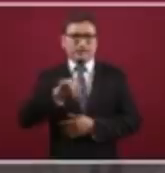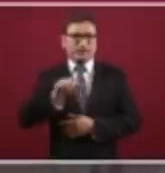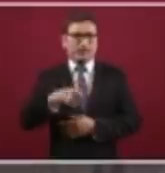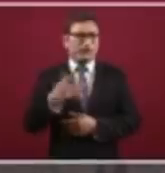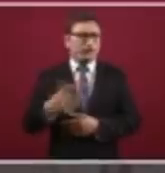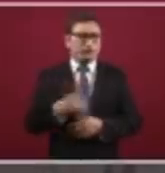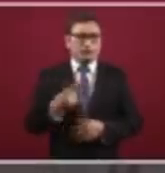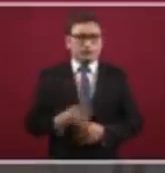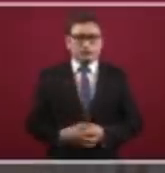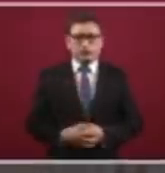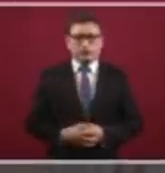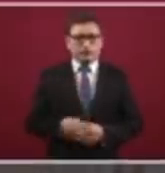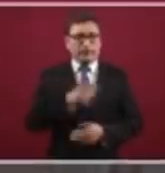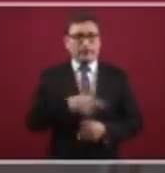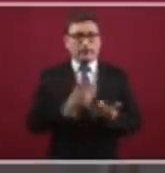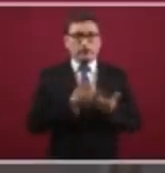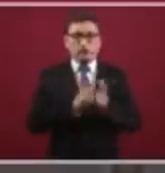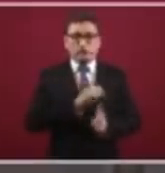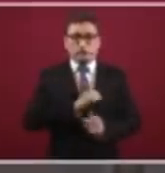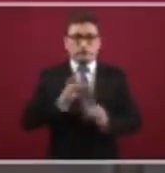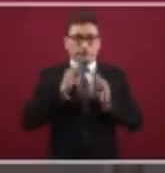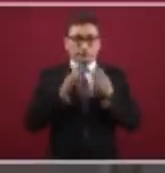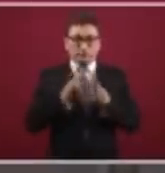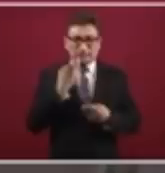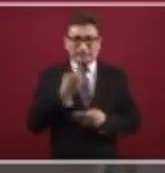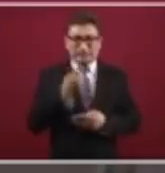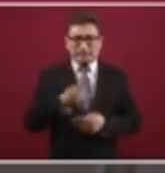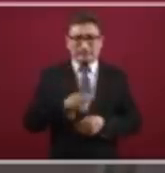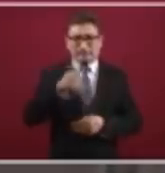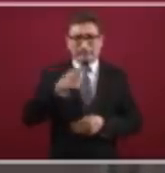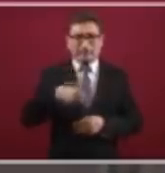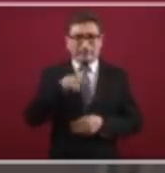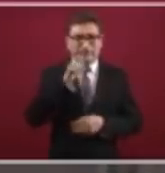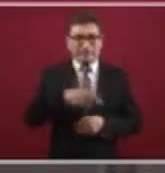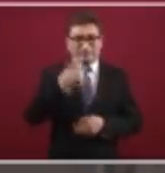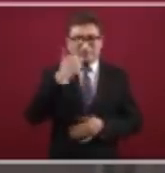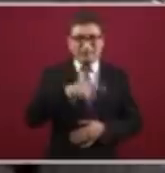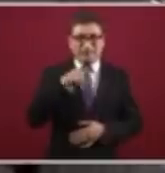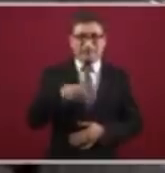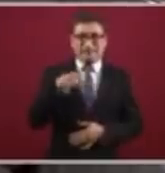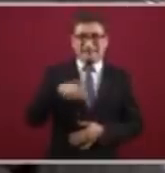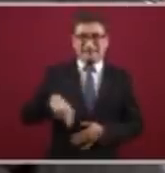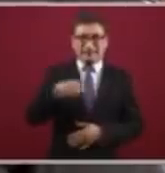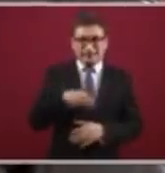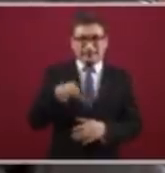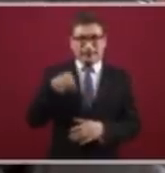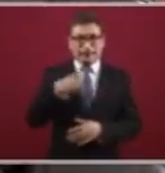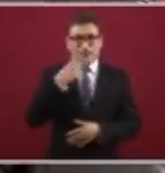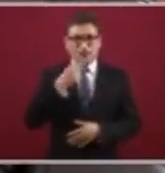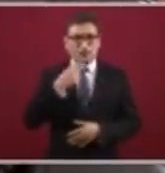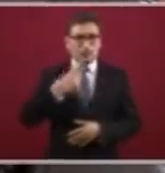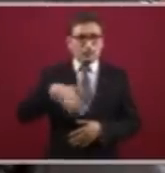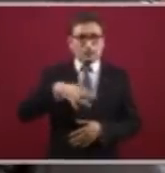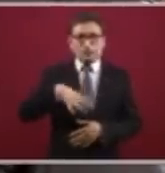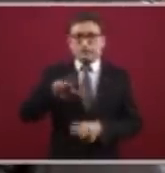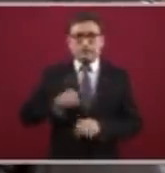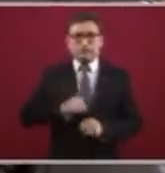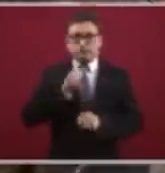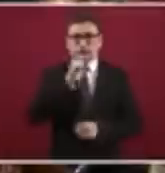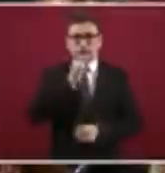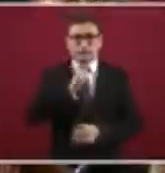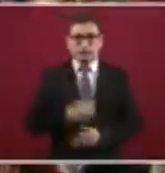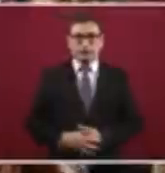los principales integrantes del grupo delictivo que operó en la noche iguala y que es de los que en origen no ha sido el técnico